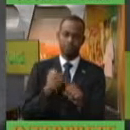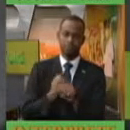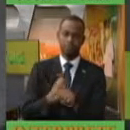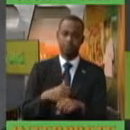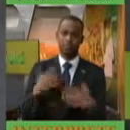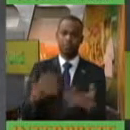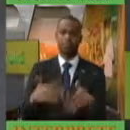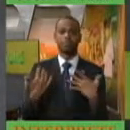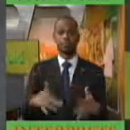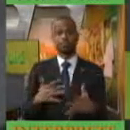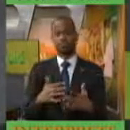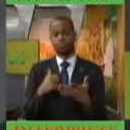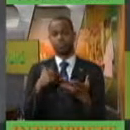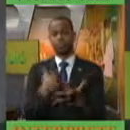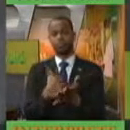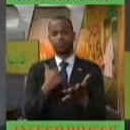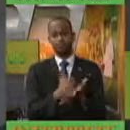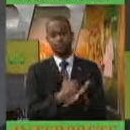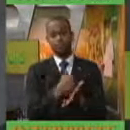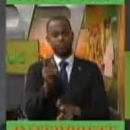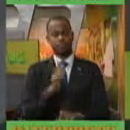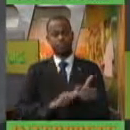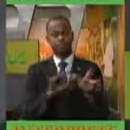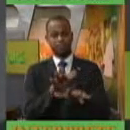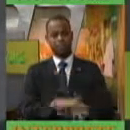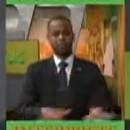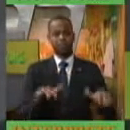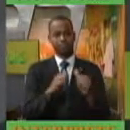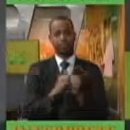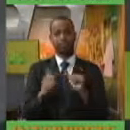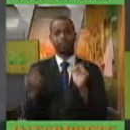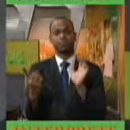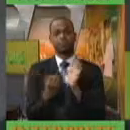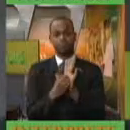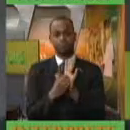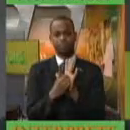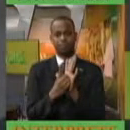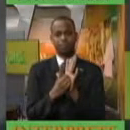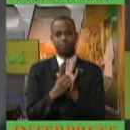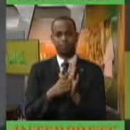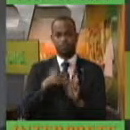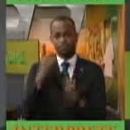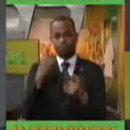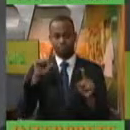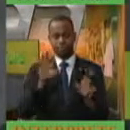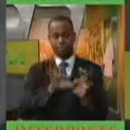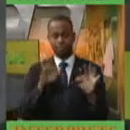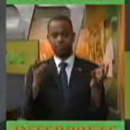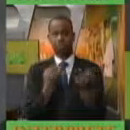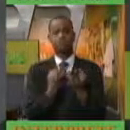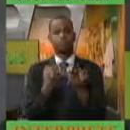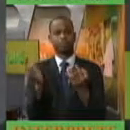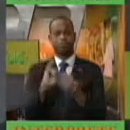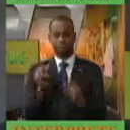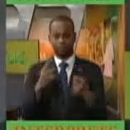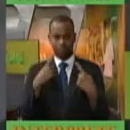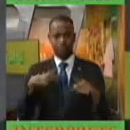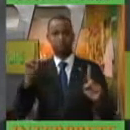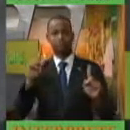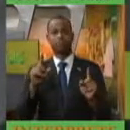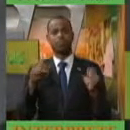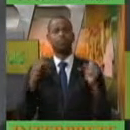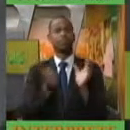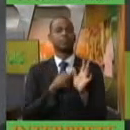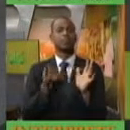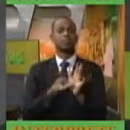Saliendo del Escondite llegue ahí, llegue a esas personas que tienen algún tipo de discapacidad y lleguen a su familia, que son muchas veces